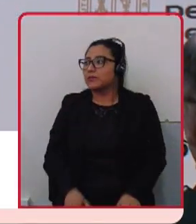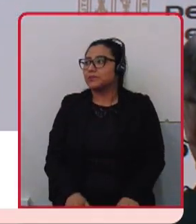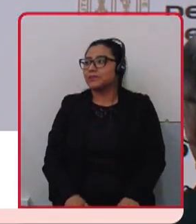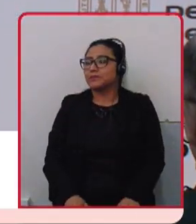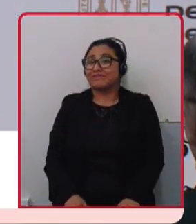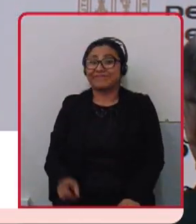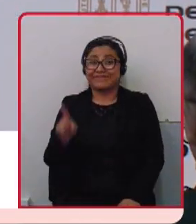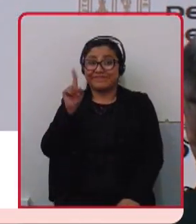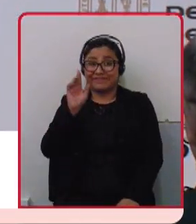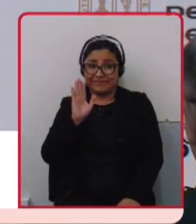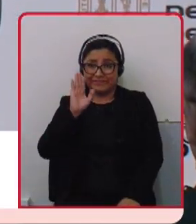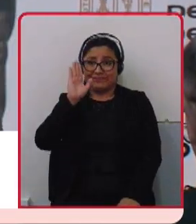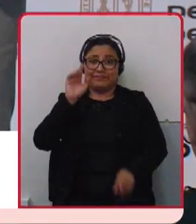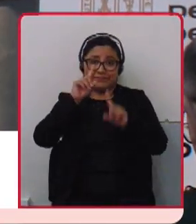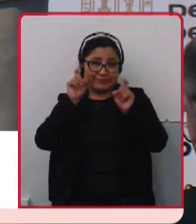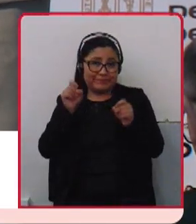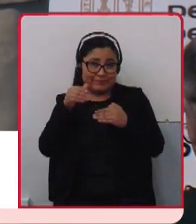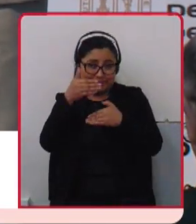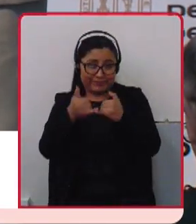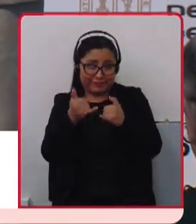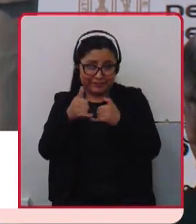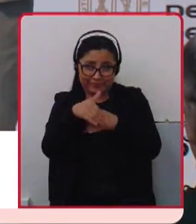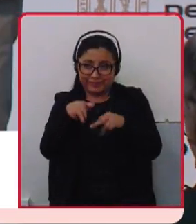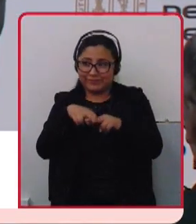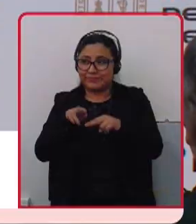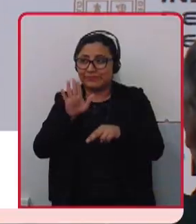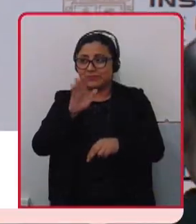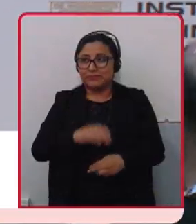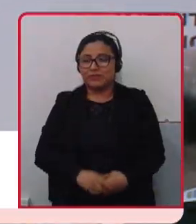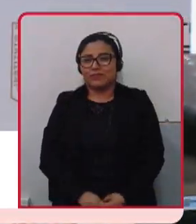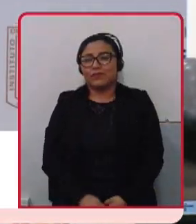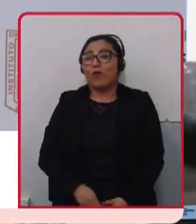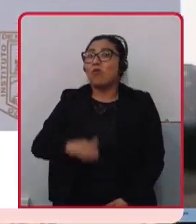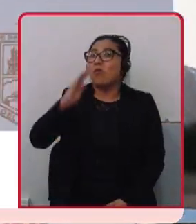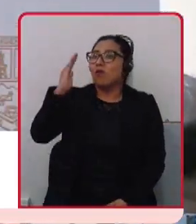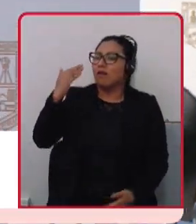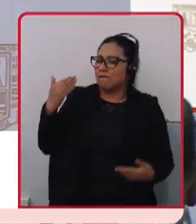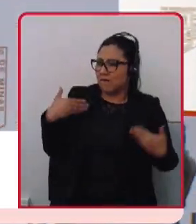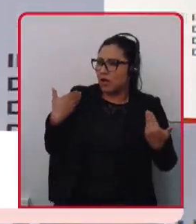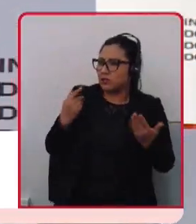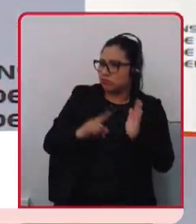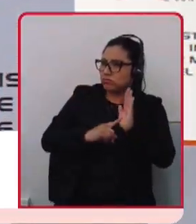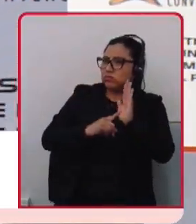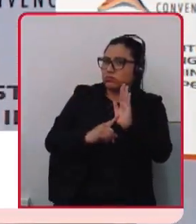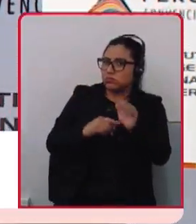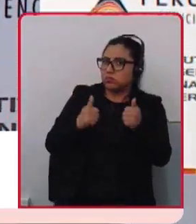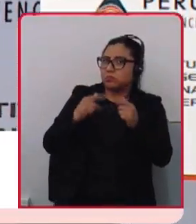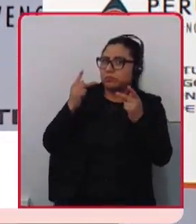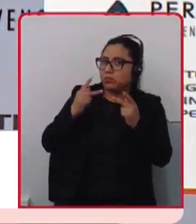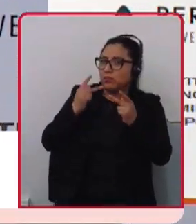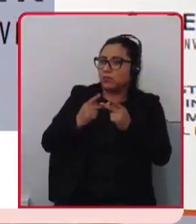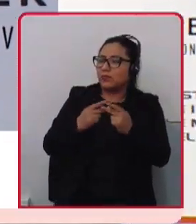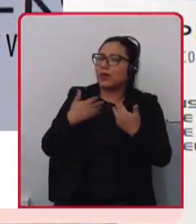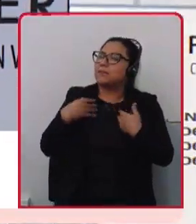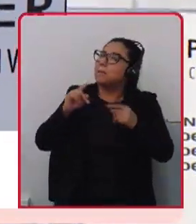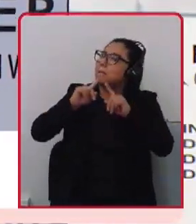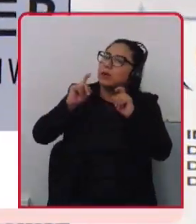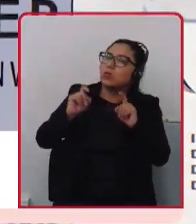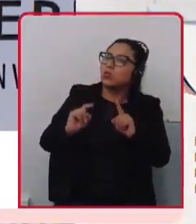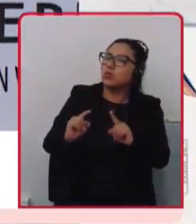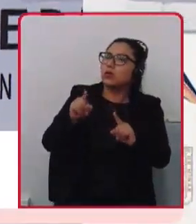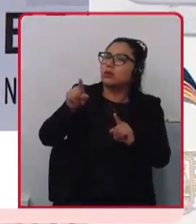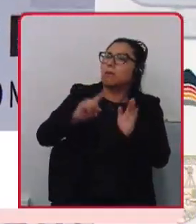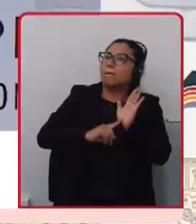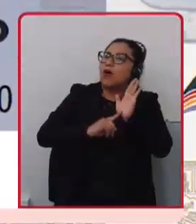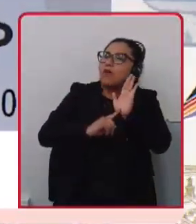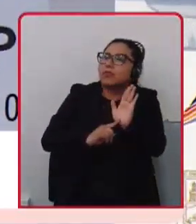Ajá, hay un colega en la última fila. Adelante. ¿Qué tal, Walter? Felicitaciones por su presentación. Excelente. Una consulta. Cuando mostrabas